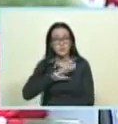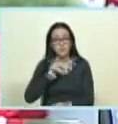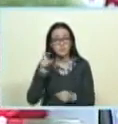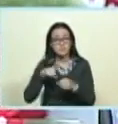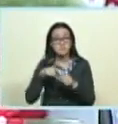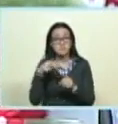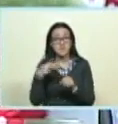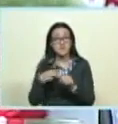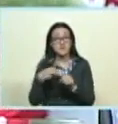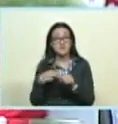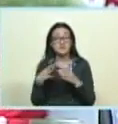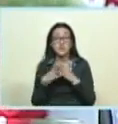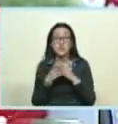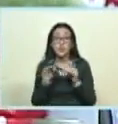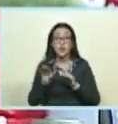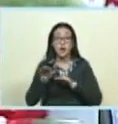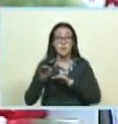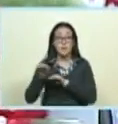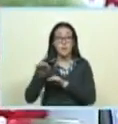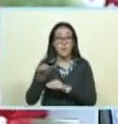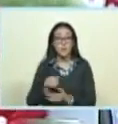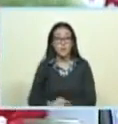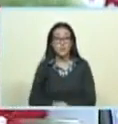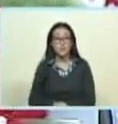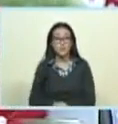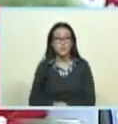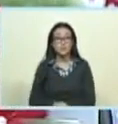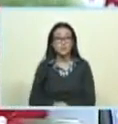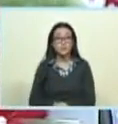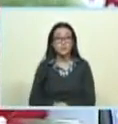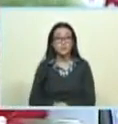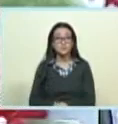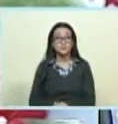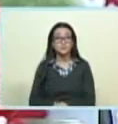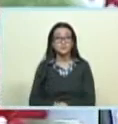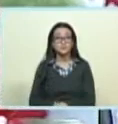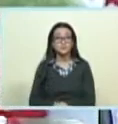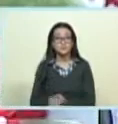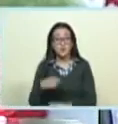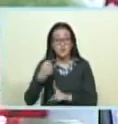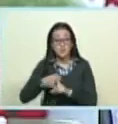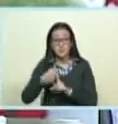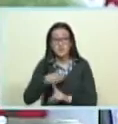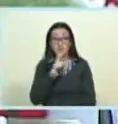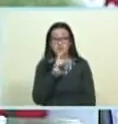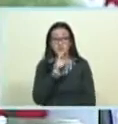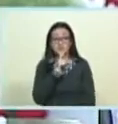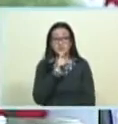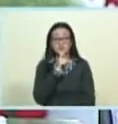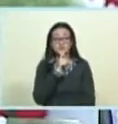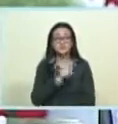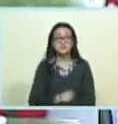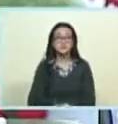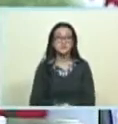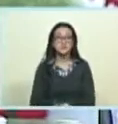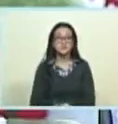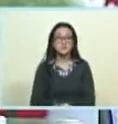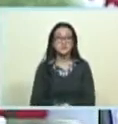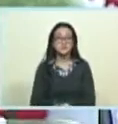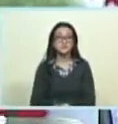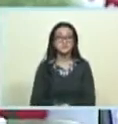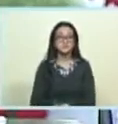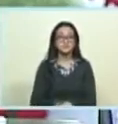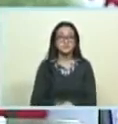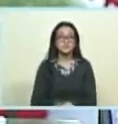PDVSA, todo el apoyo para esta dura y compleja lucha. Para esta